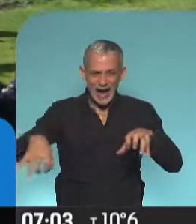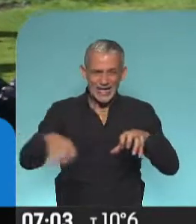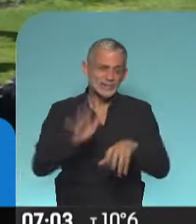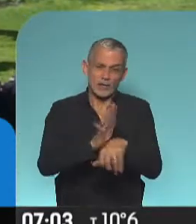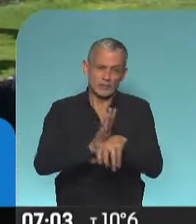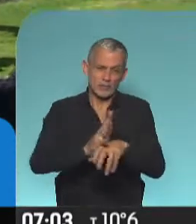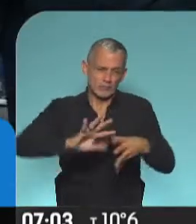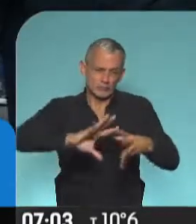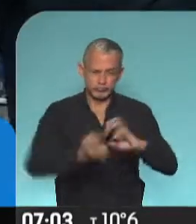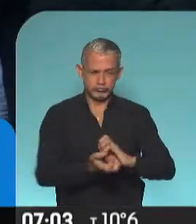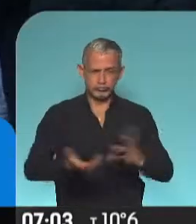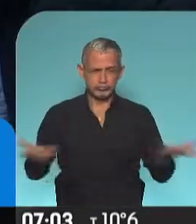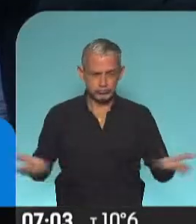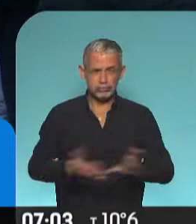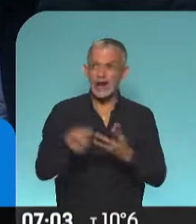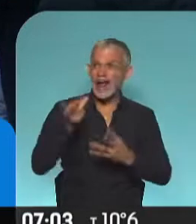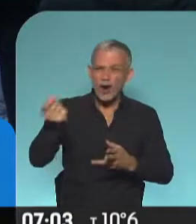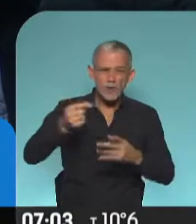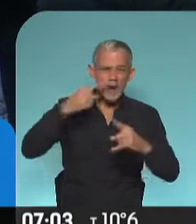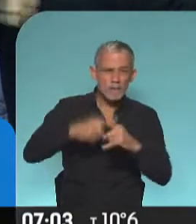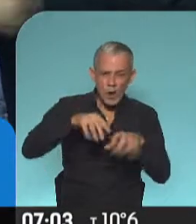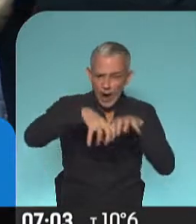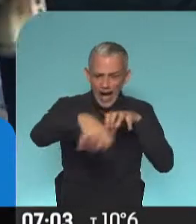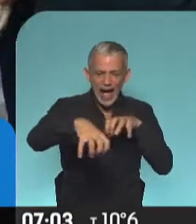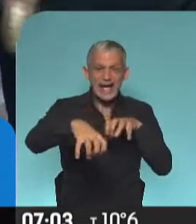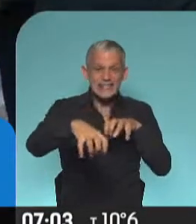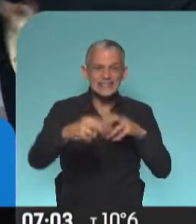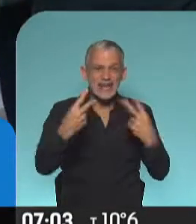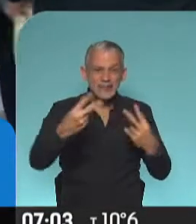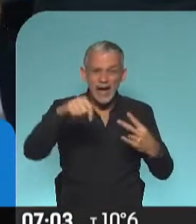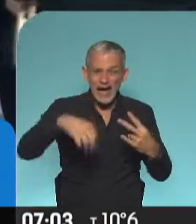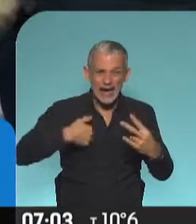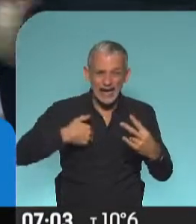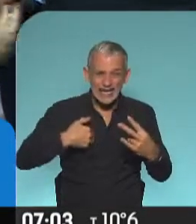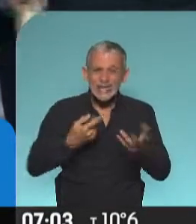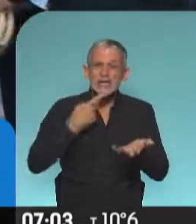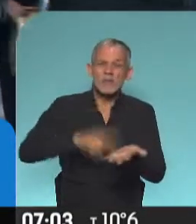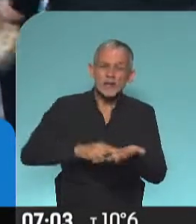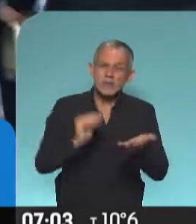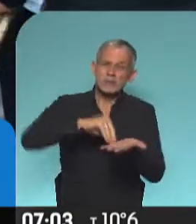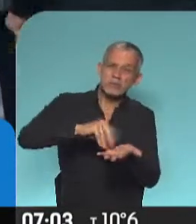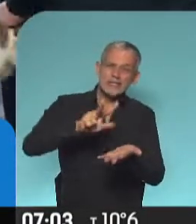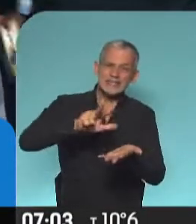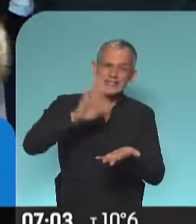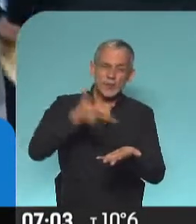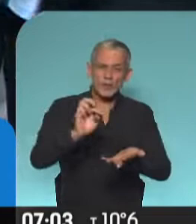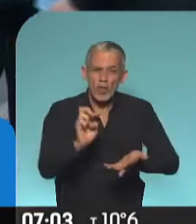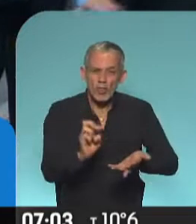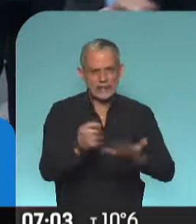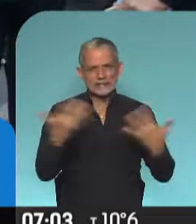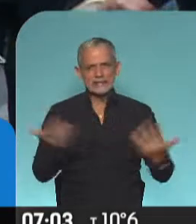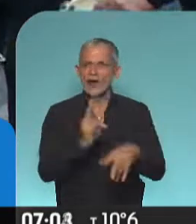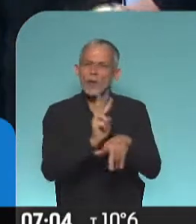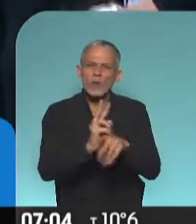de tierra. Por lo menos en las compras a través de agencias de viaje en Argentina, que tenemos que cuidar las fuentes de trabajo